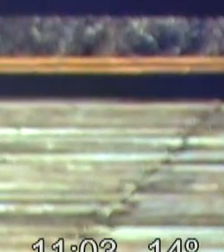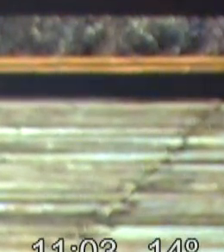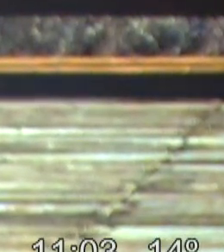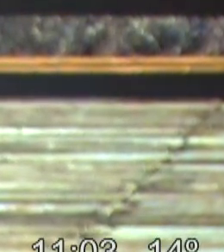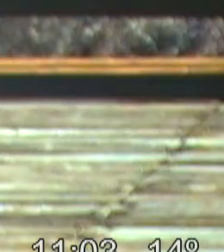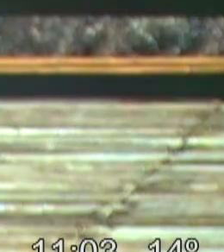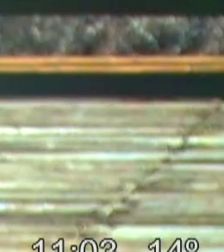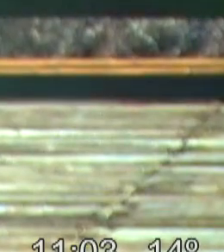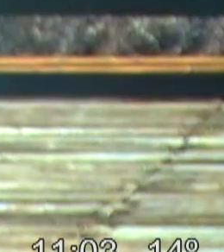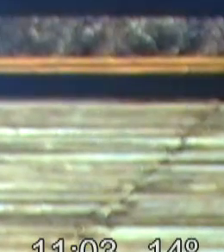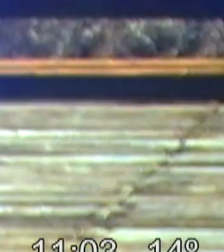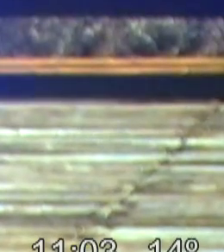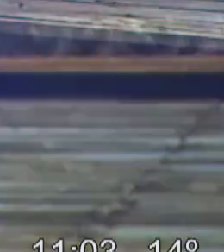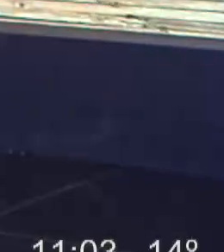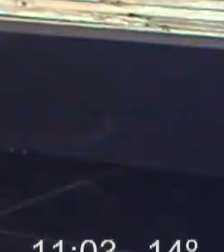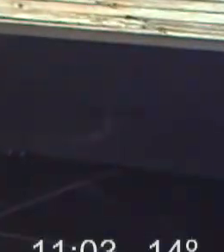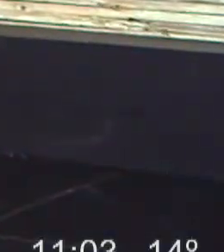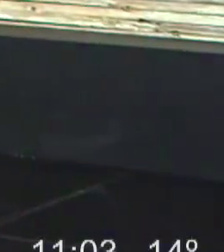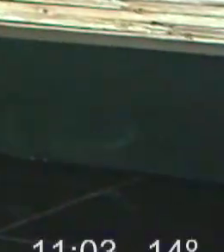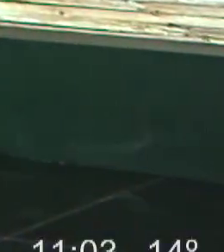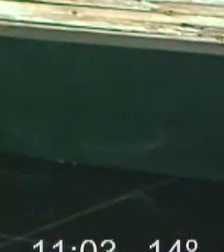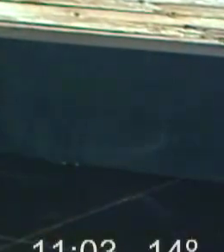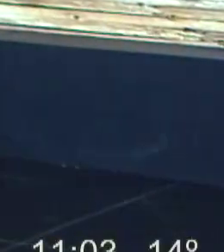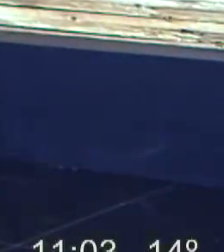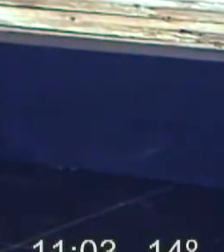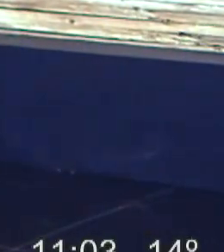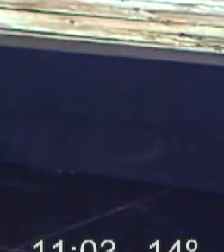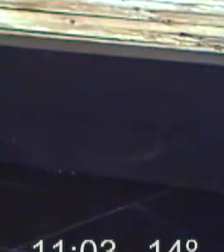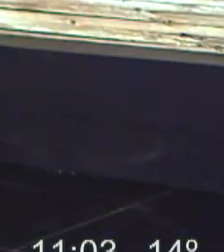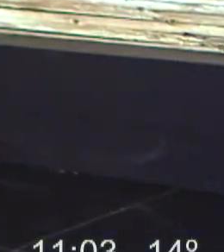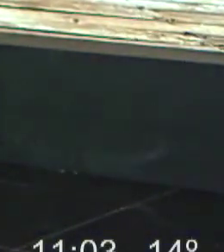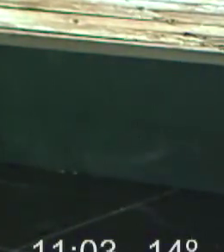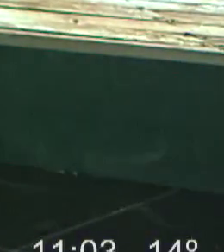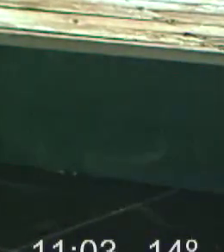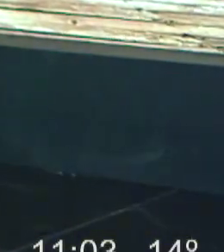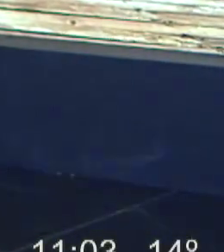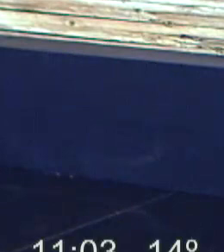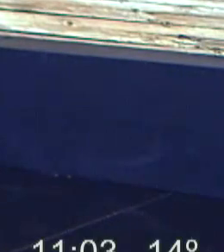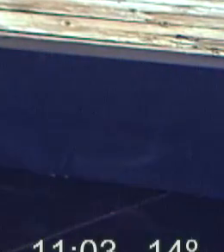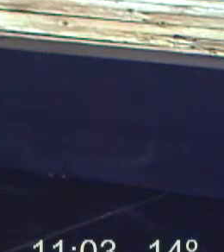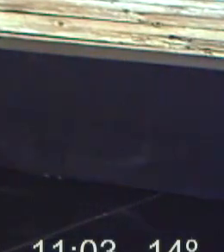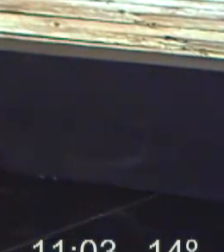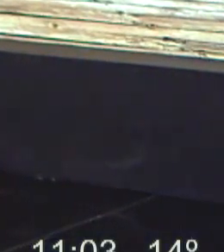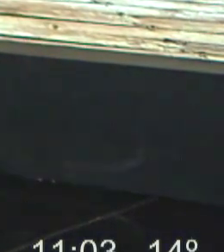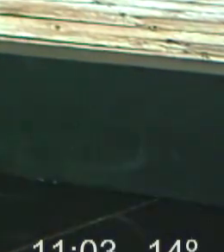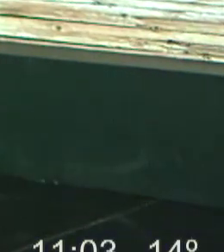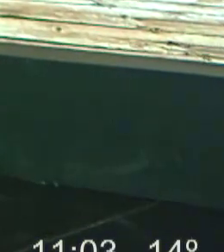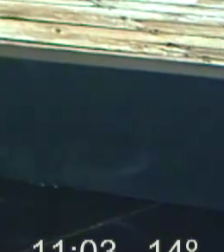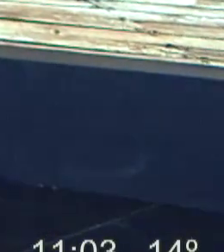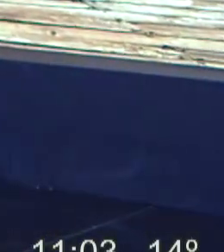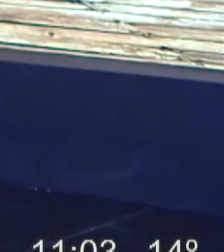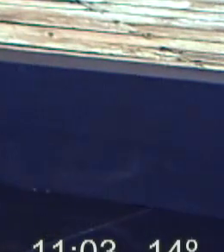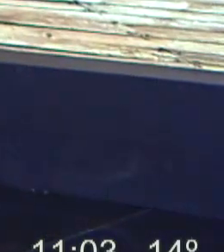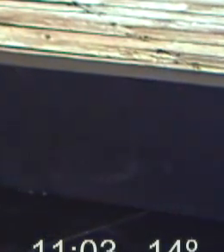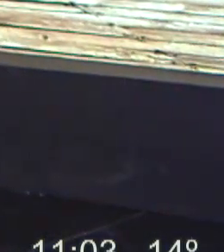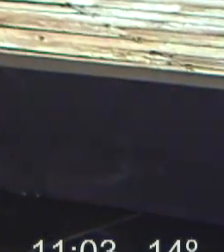tazala, el agua está salada, tazala, tazala, tazala. sala, el agua está